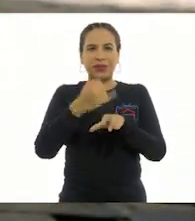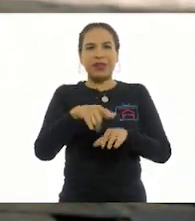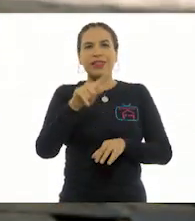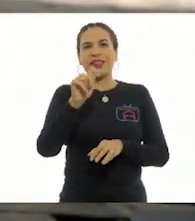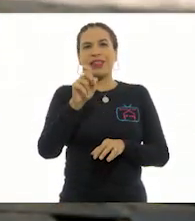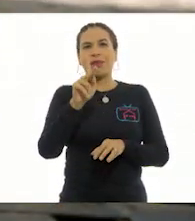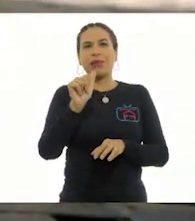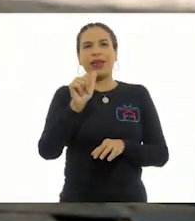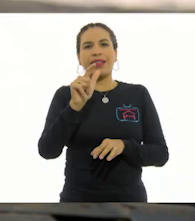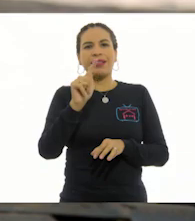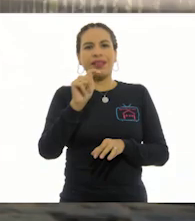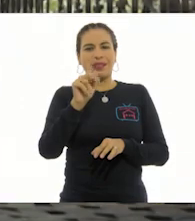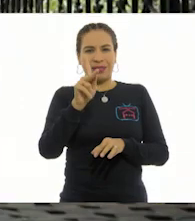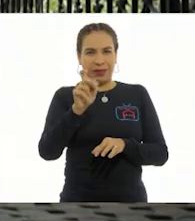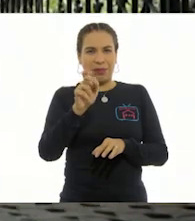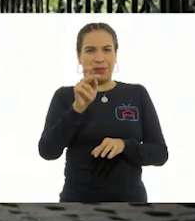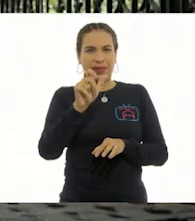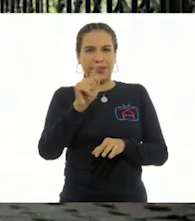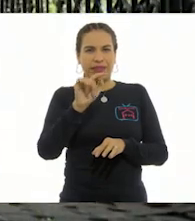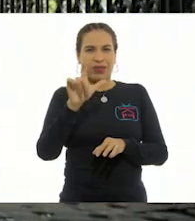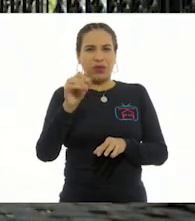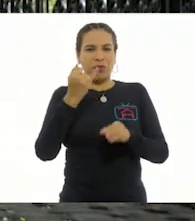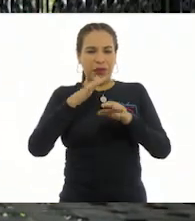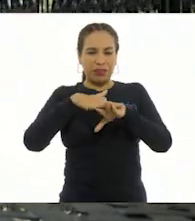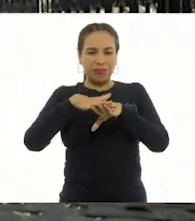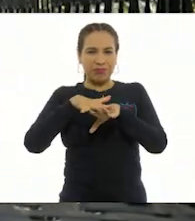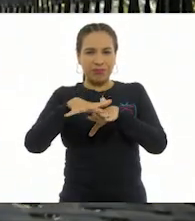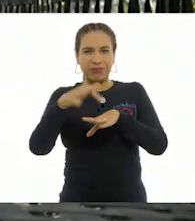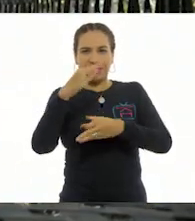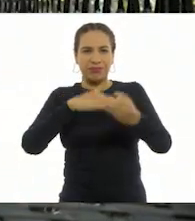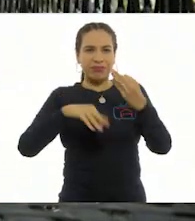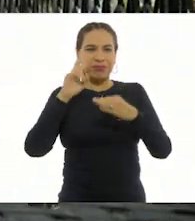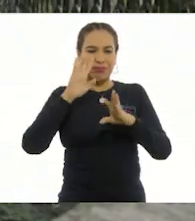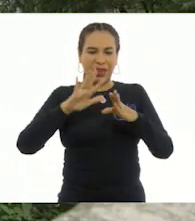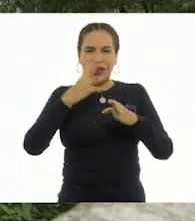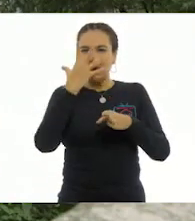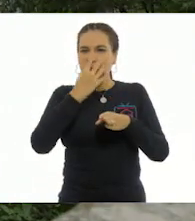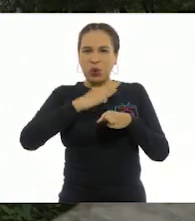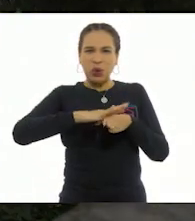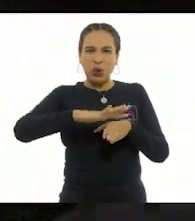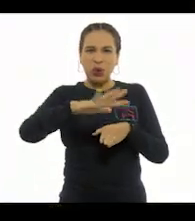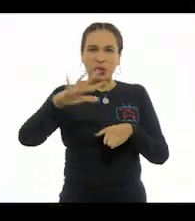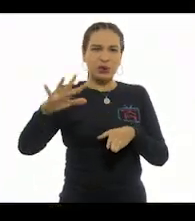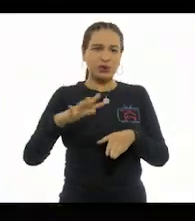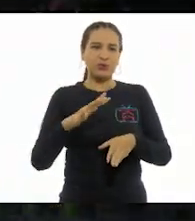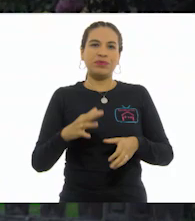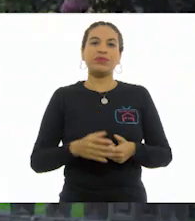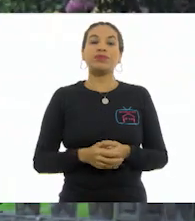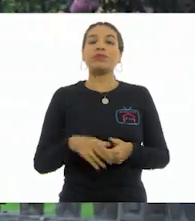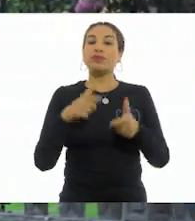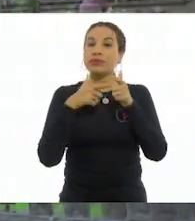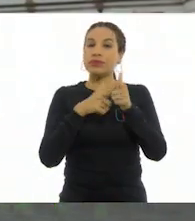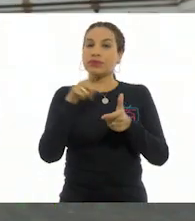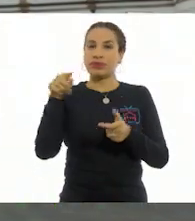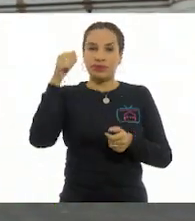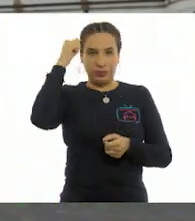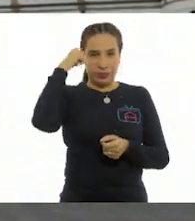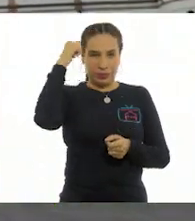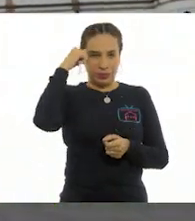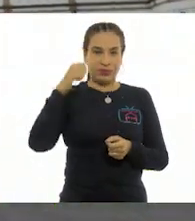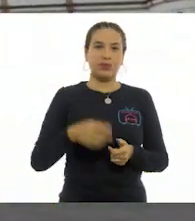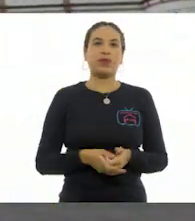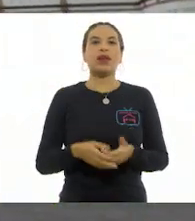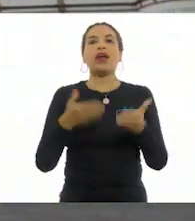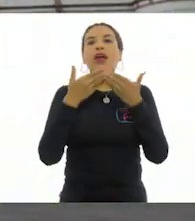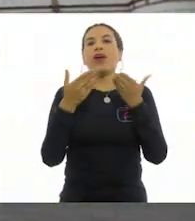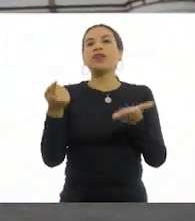fuera un petate. Y toda la herrería que lo rodea es de verdad un encaje maravilloso. Seguimos en Texcoco.